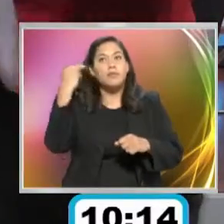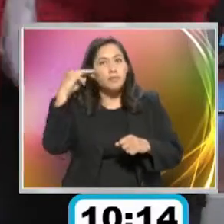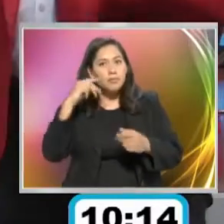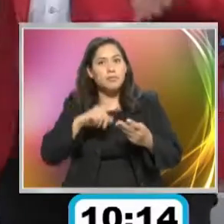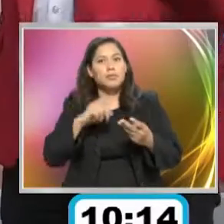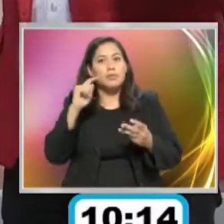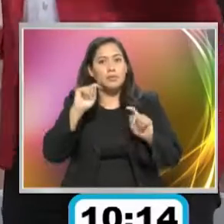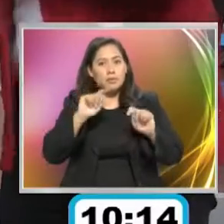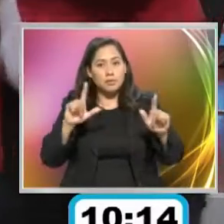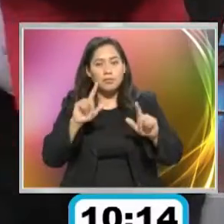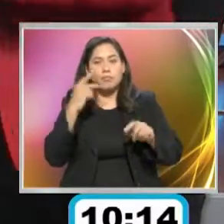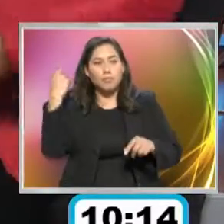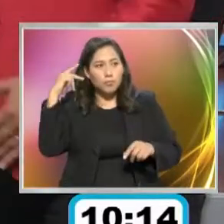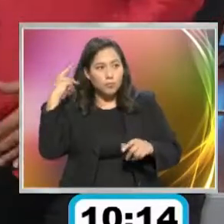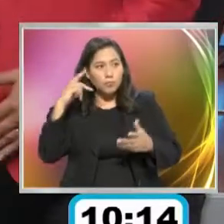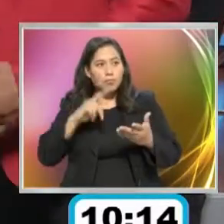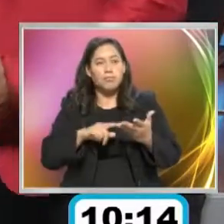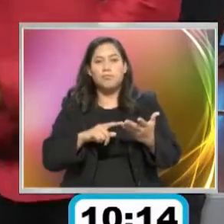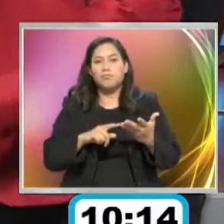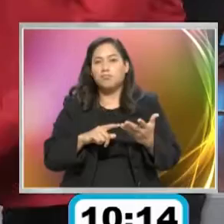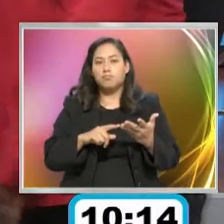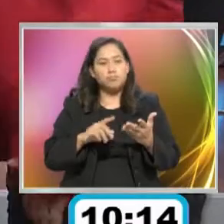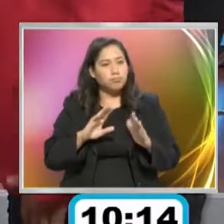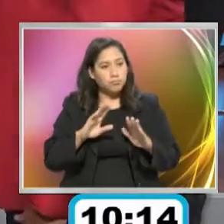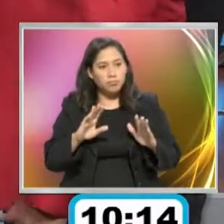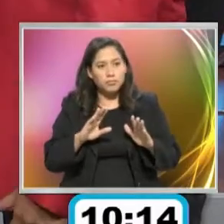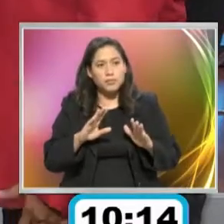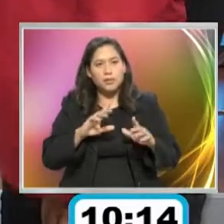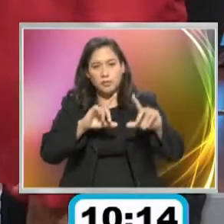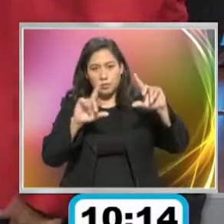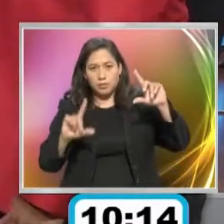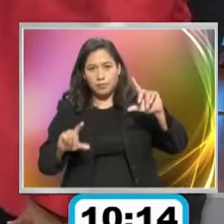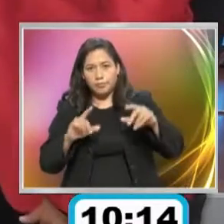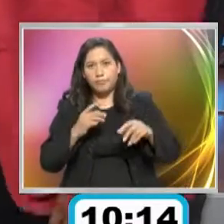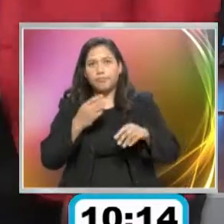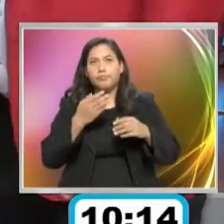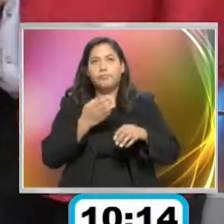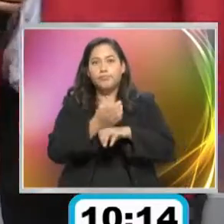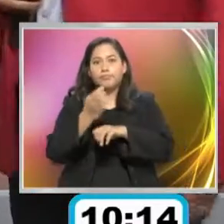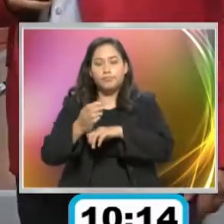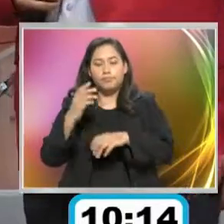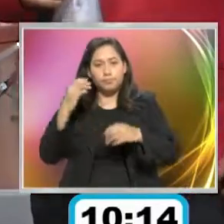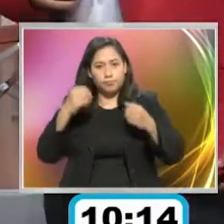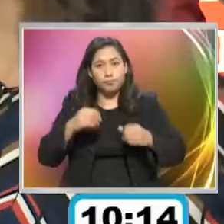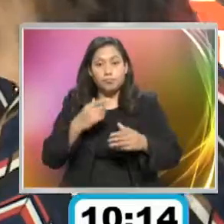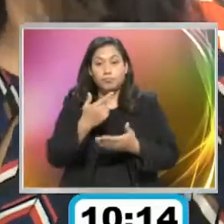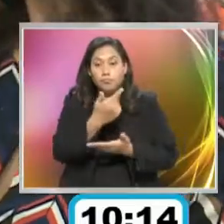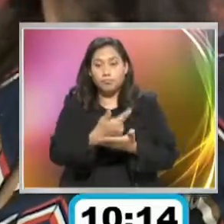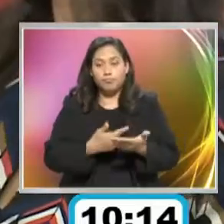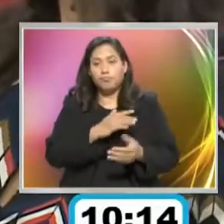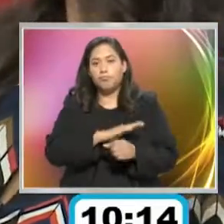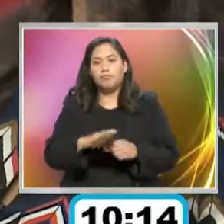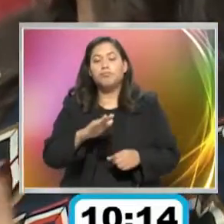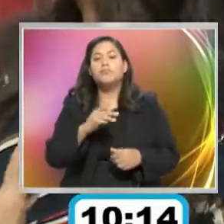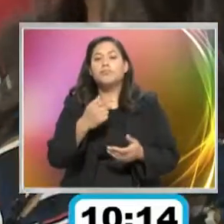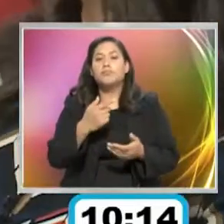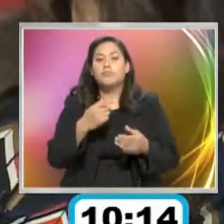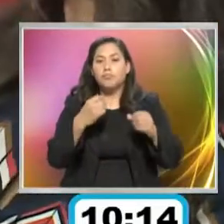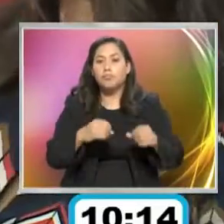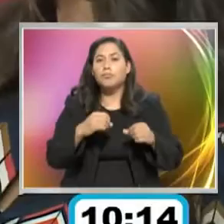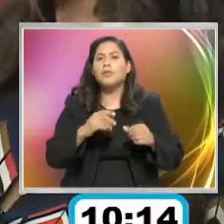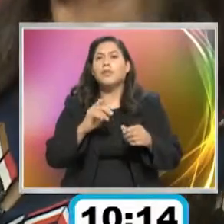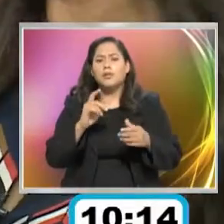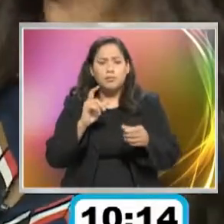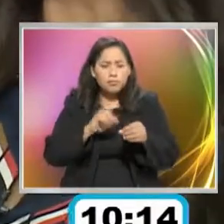Michoacán, Tlaxcala, Puebla, prácticamente en gran parte de la República Mexicana. Una agenda bastante llena. Yo quiero que Sí. me digan cómo los